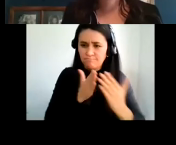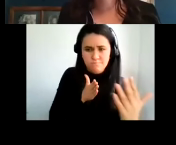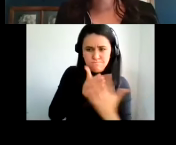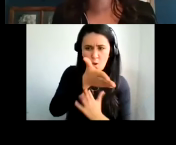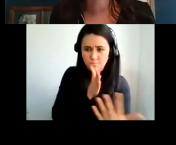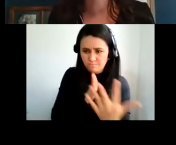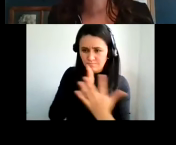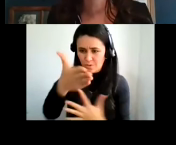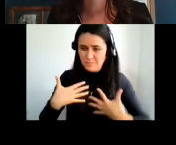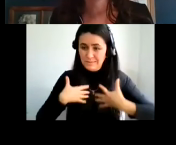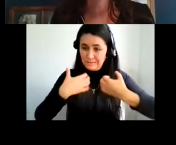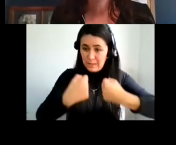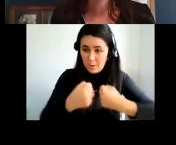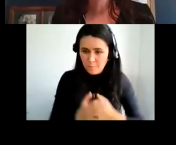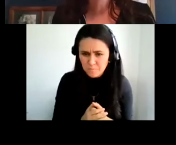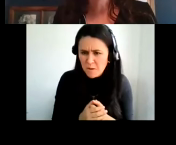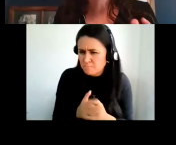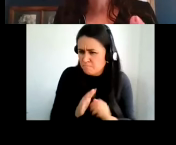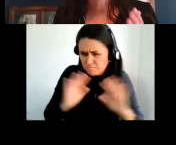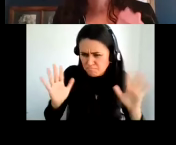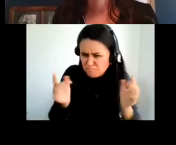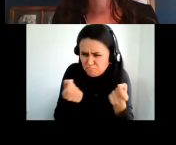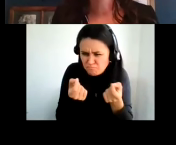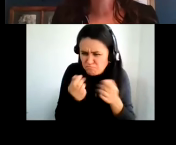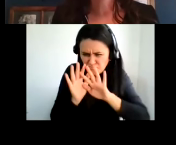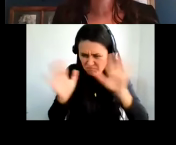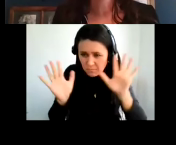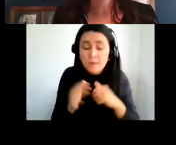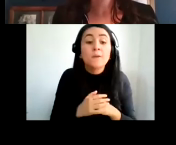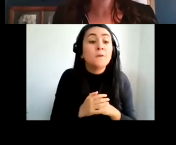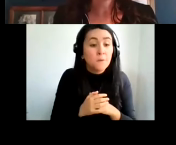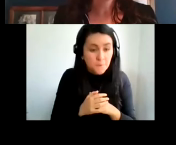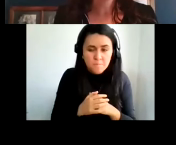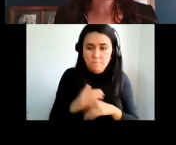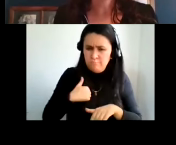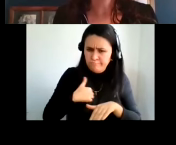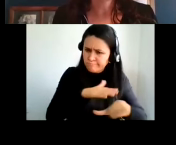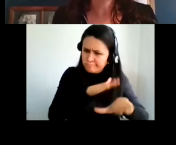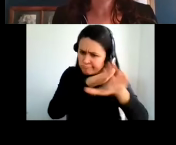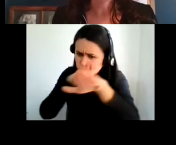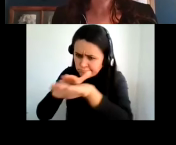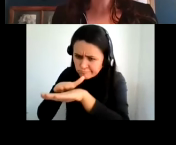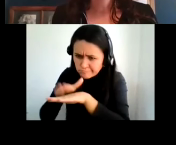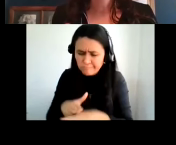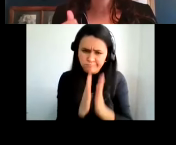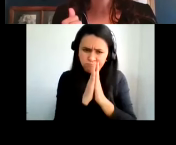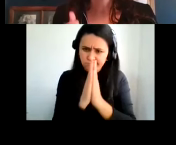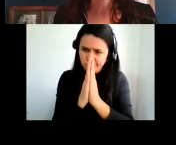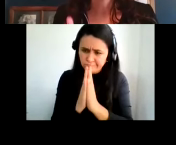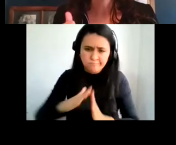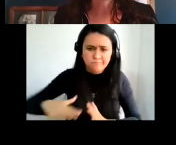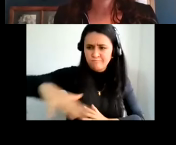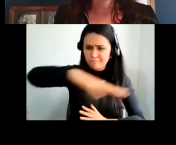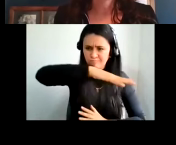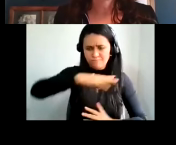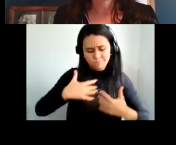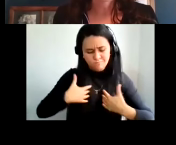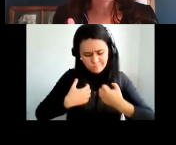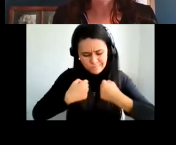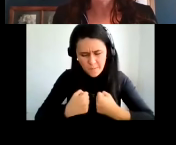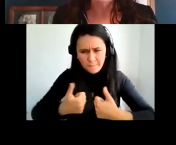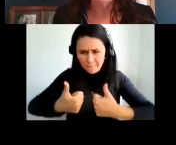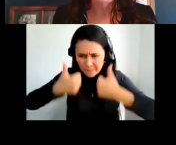Nada más me gustaría terminar la presentación con una invitación para que todos sigamos fortaleciendo nuestra función esencial de